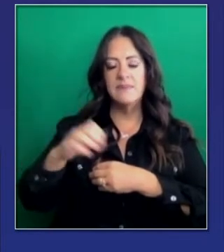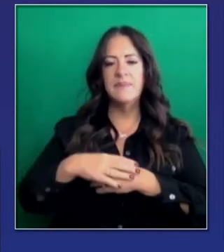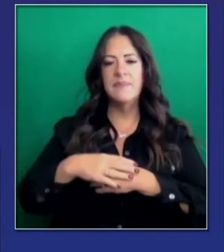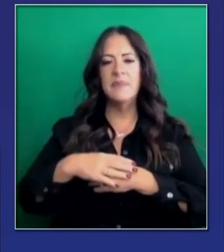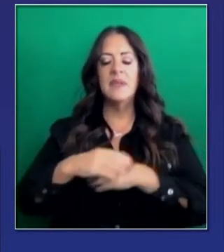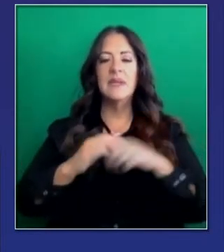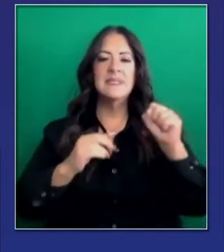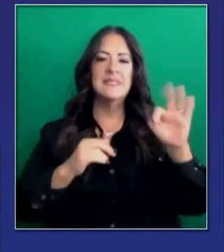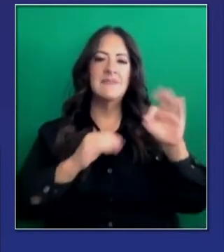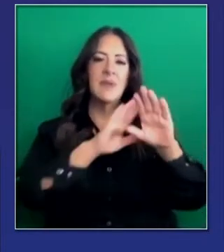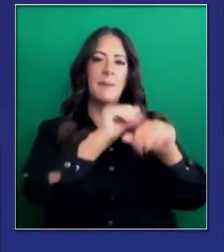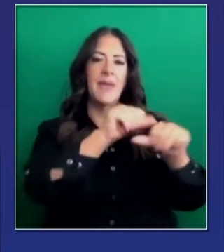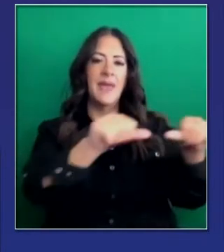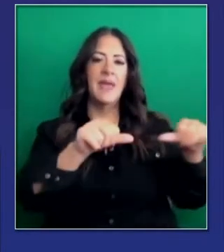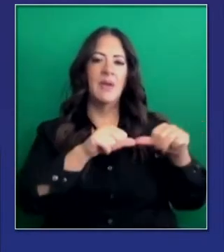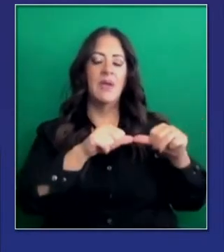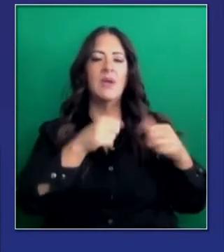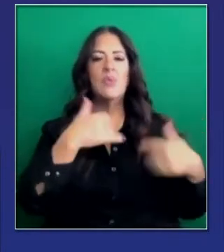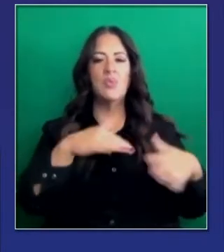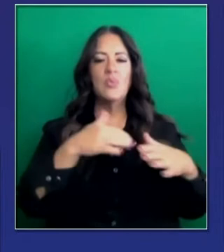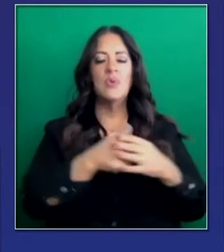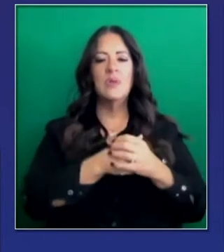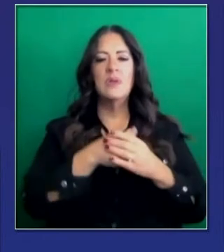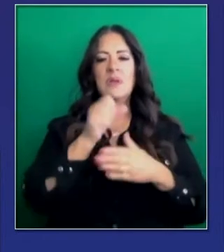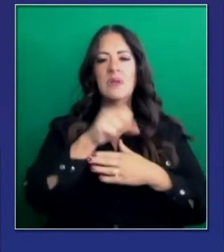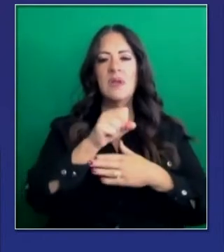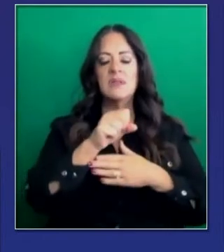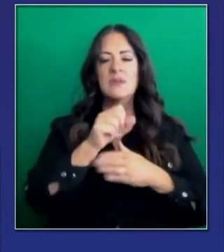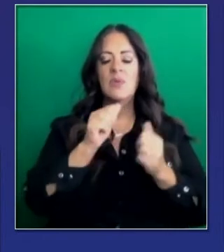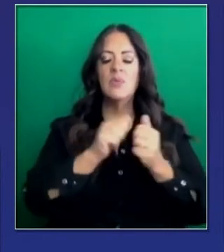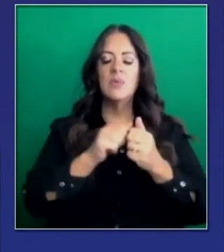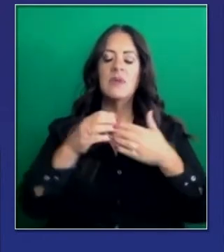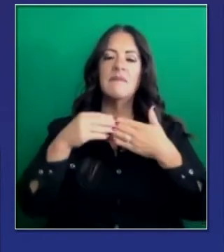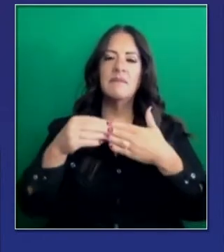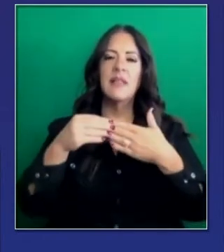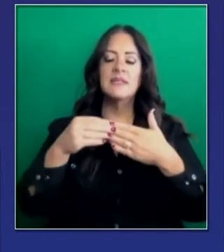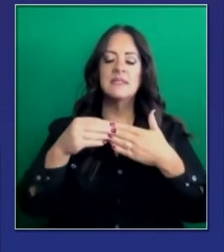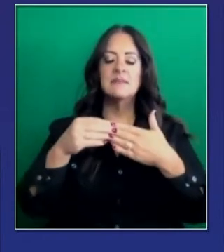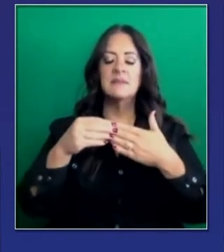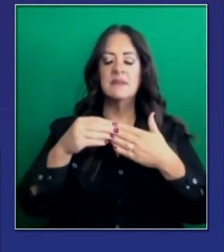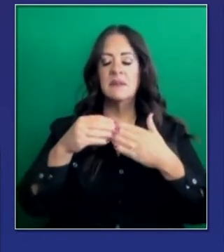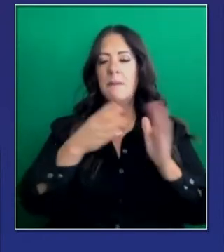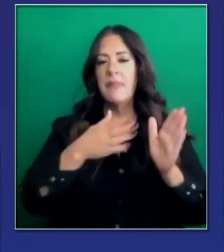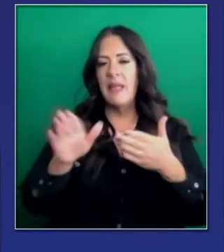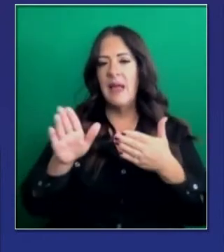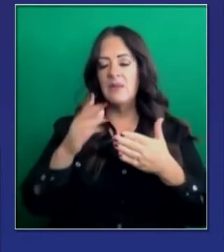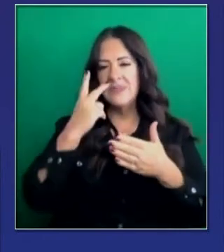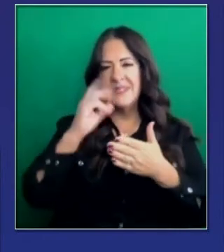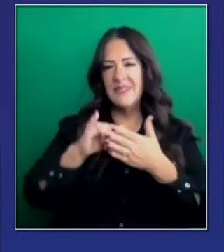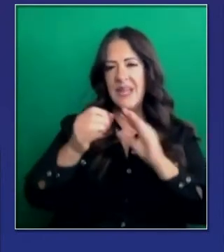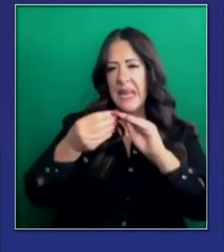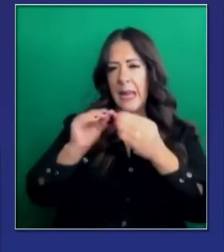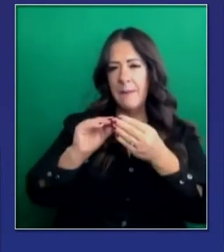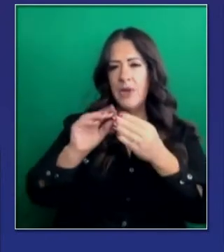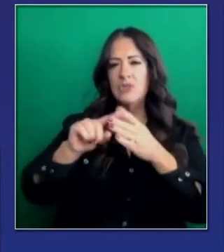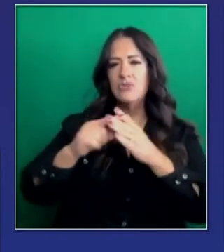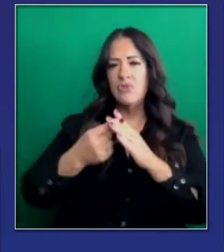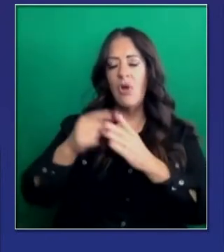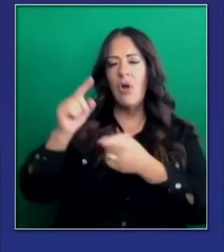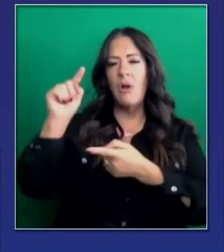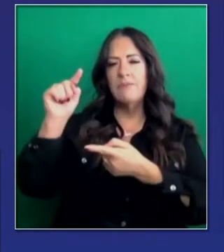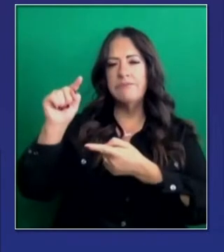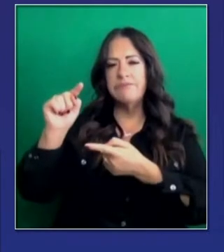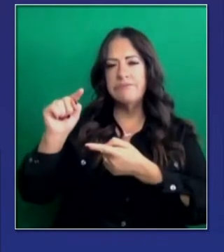mayor con la capacidad de cada intensivo pero con los planes de flexibilidad que hemos establecido gran que esos números van a empezar empezar a bajar